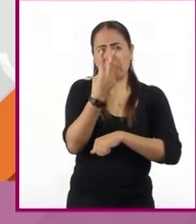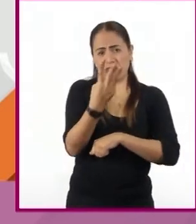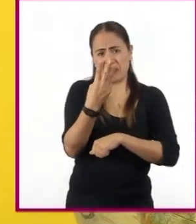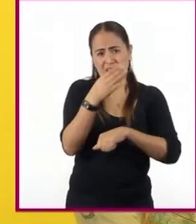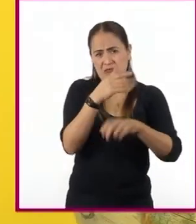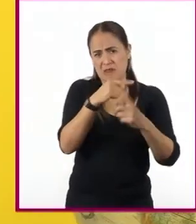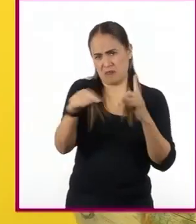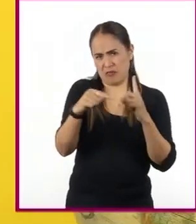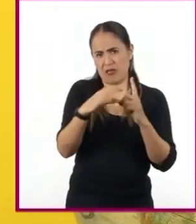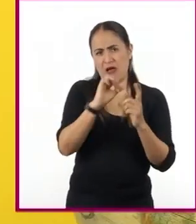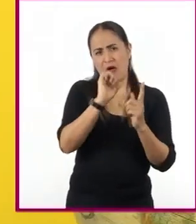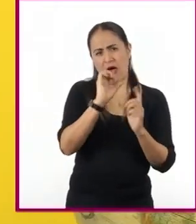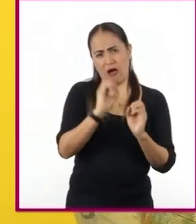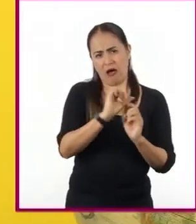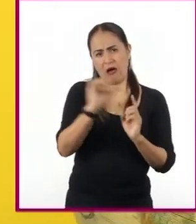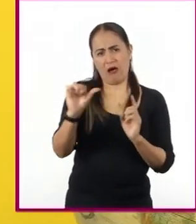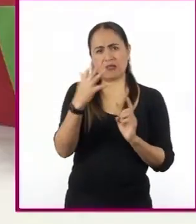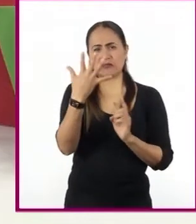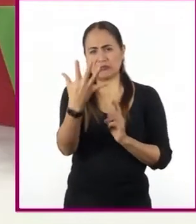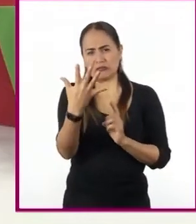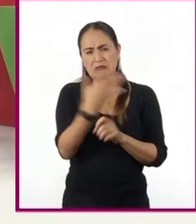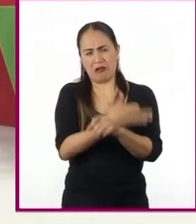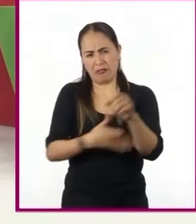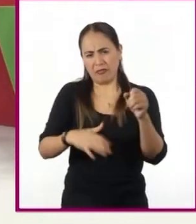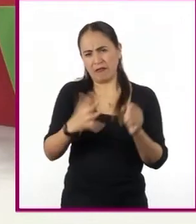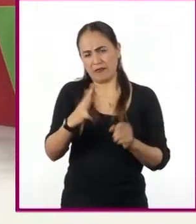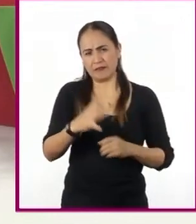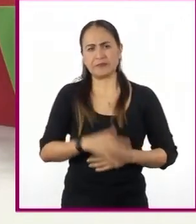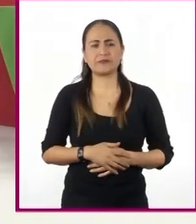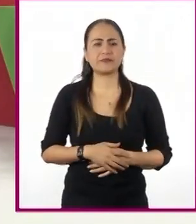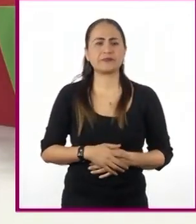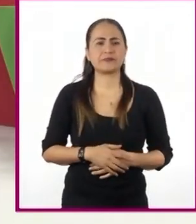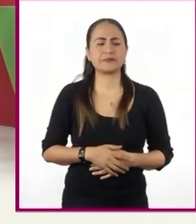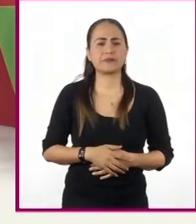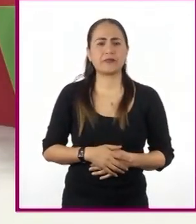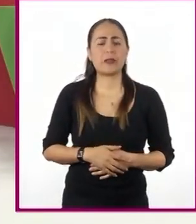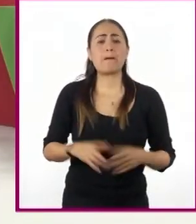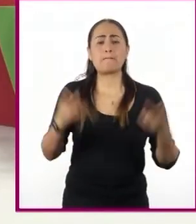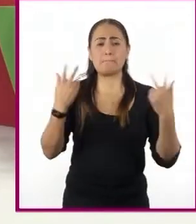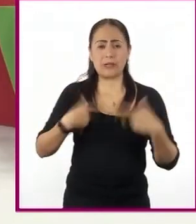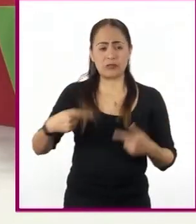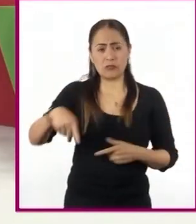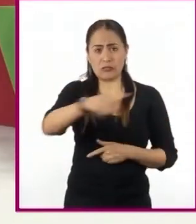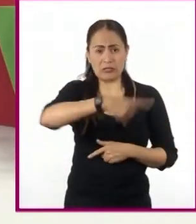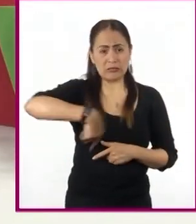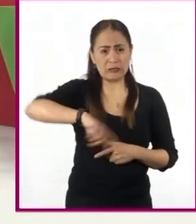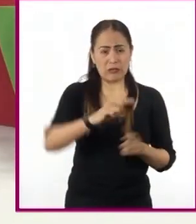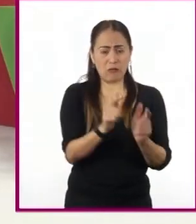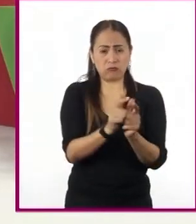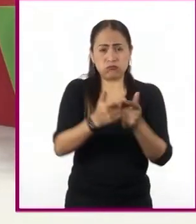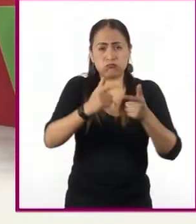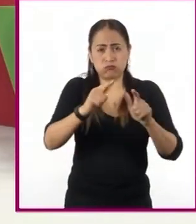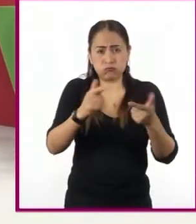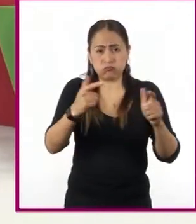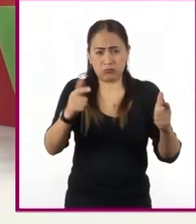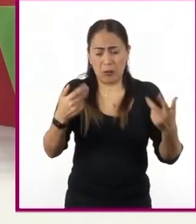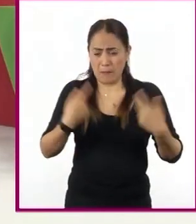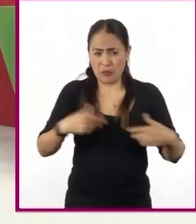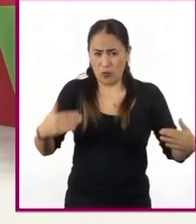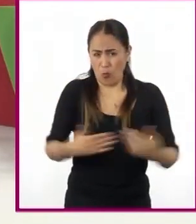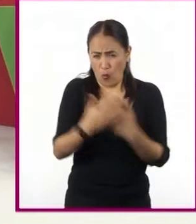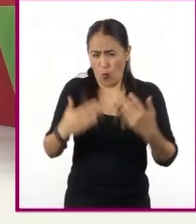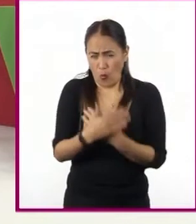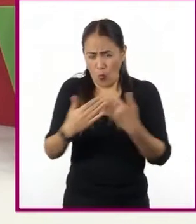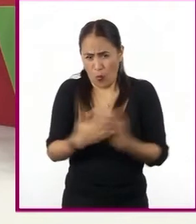de la tarde. Vamos con la siguiente. La población crece, más gente nace y menos gente